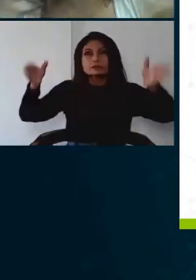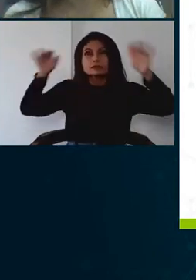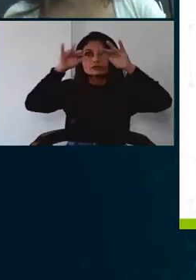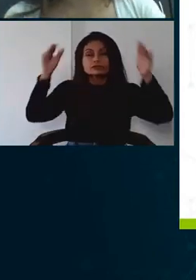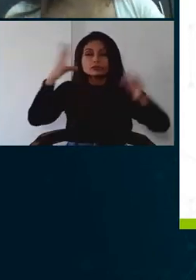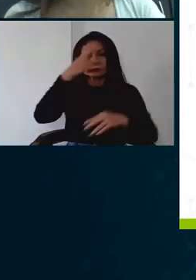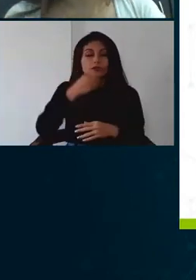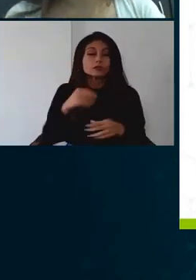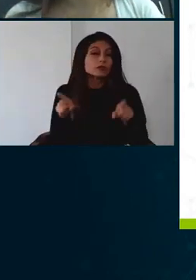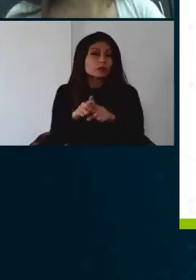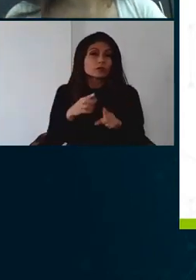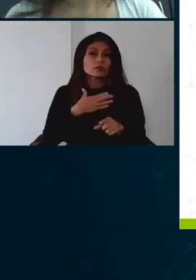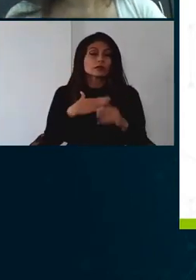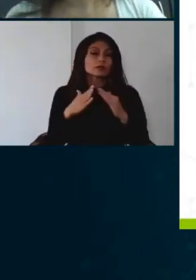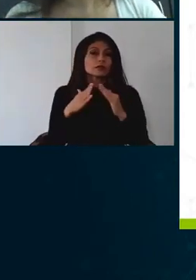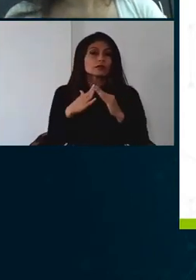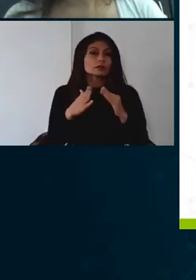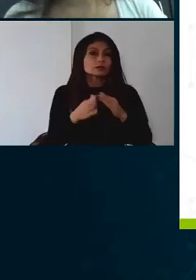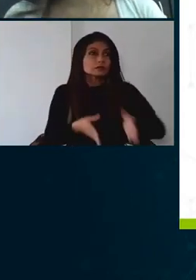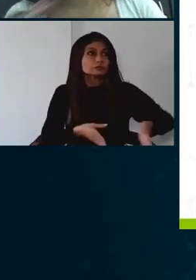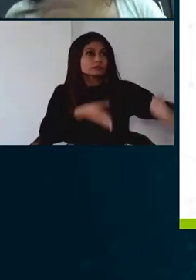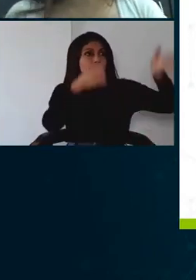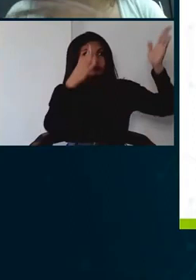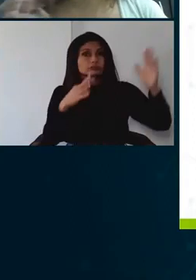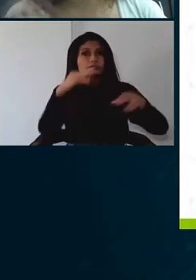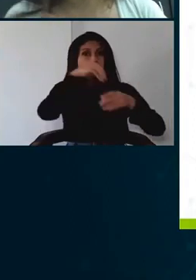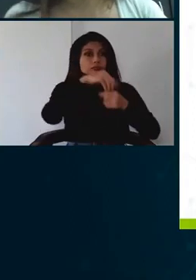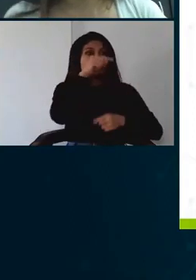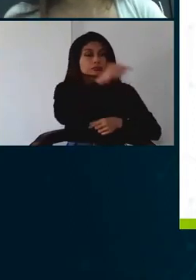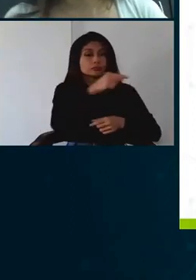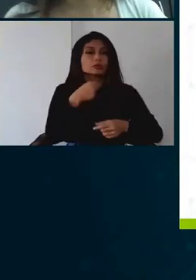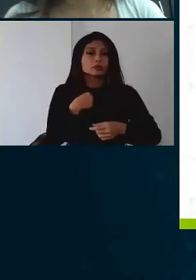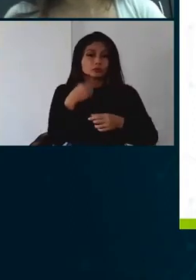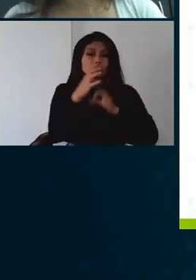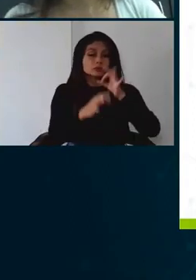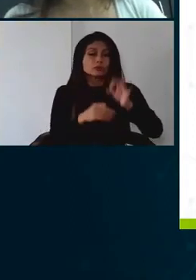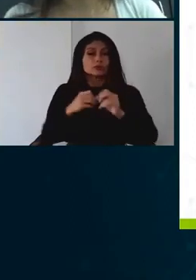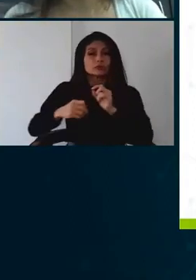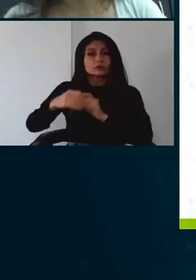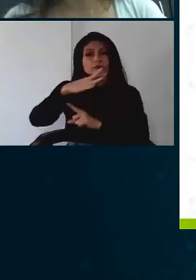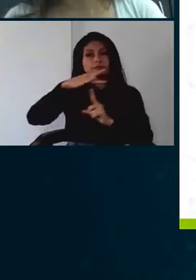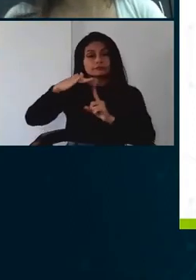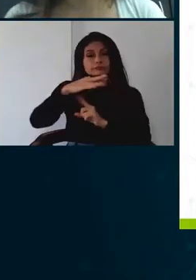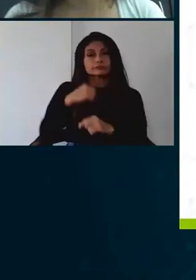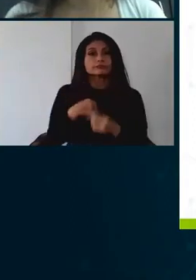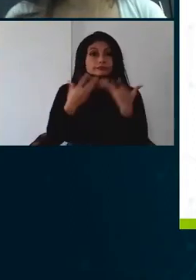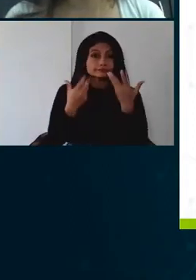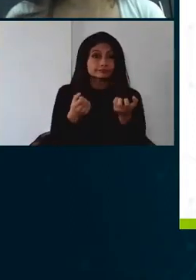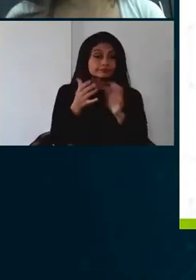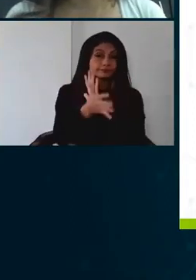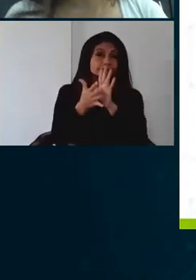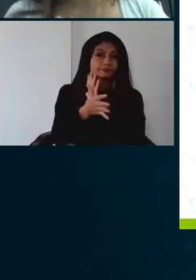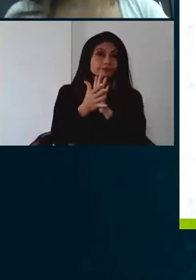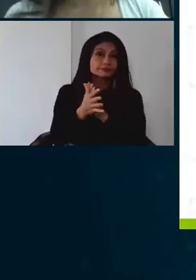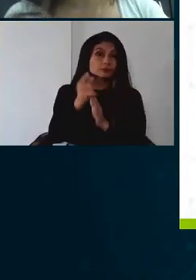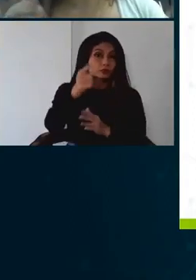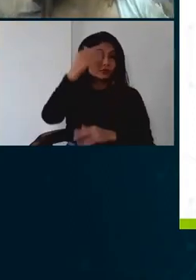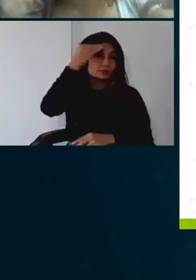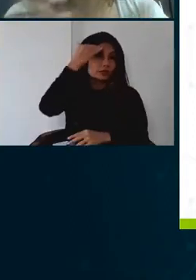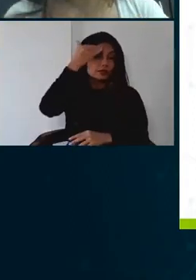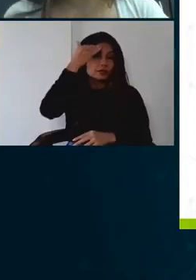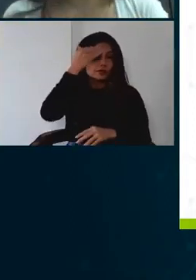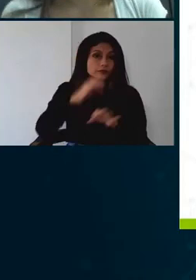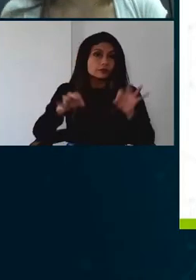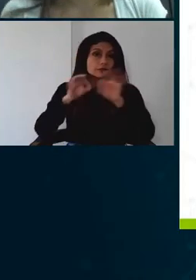un edificio verde, ¿cierto? Entonces, que hubiera querido hablar de eso para que ustedes también sepan. Y el